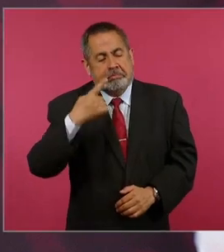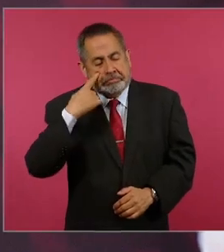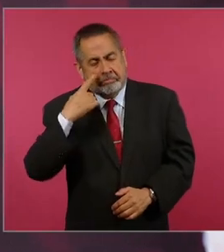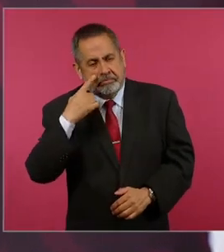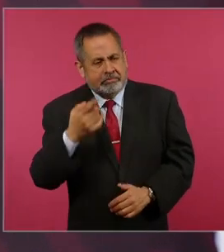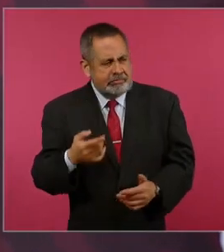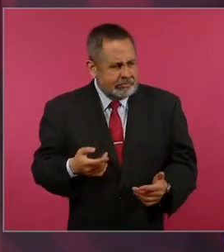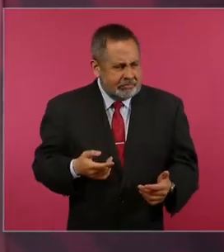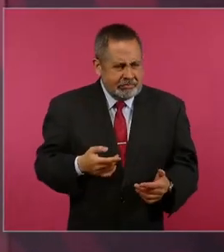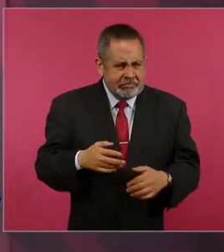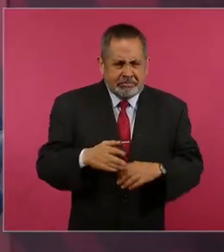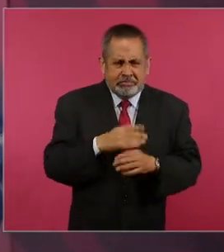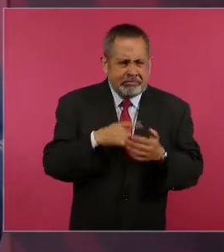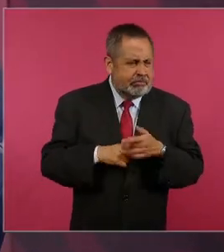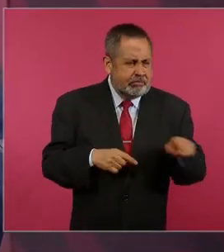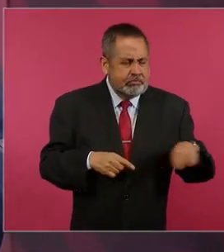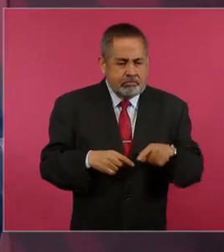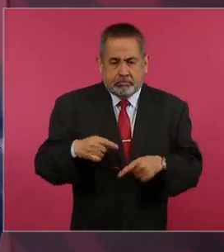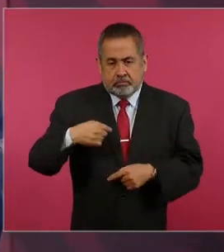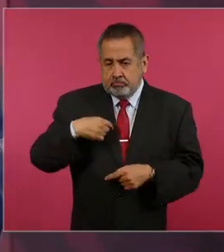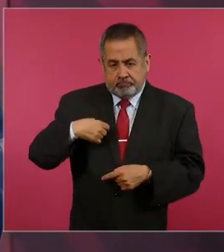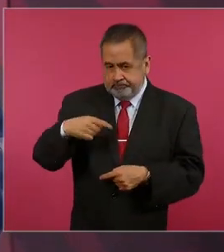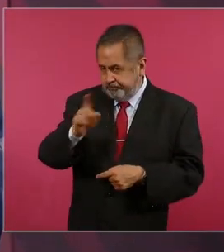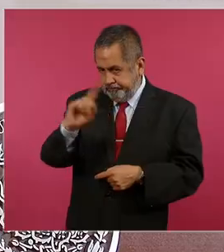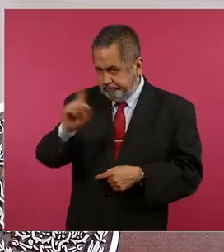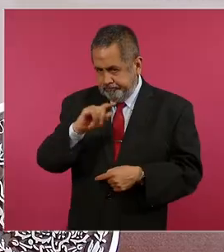porque ellos no queremos